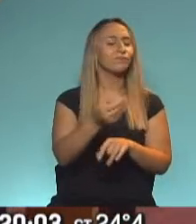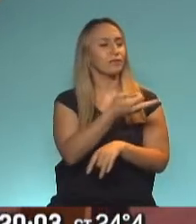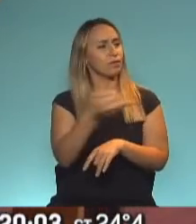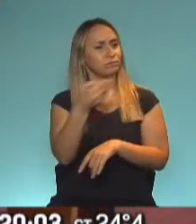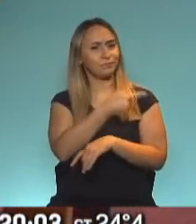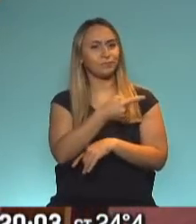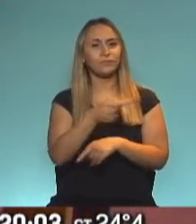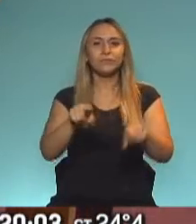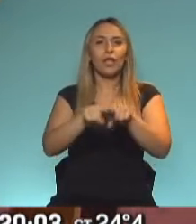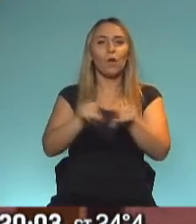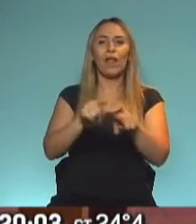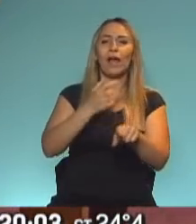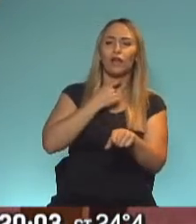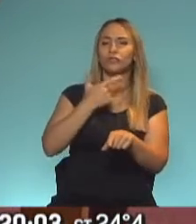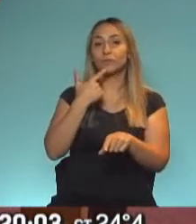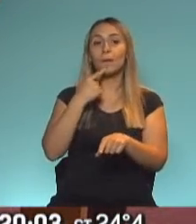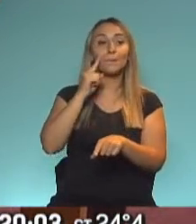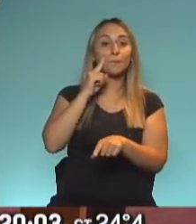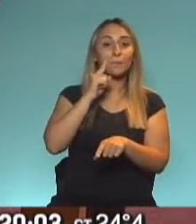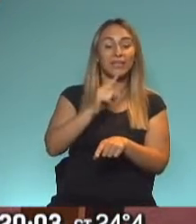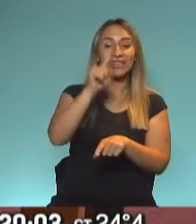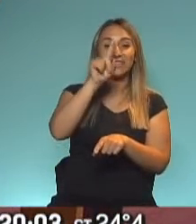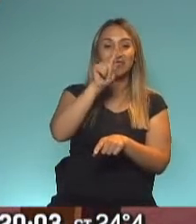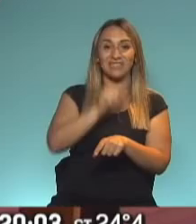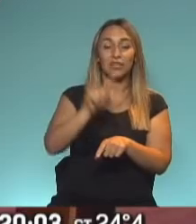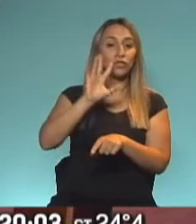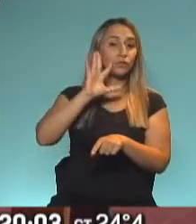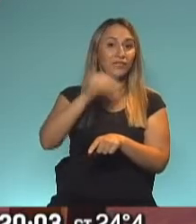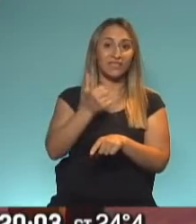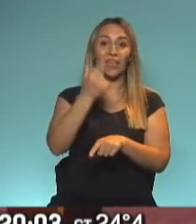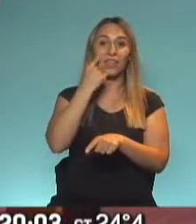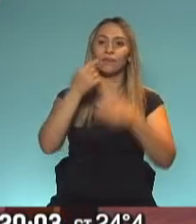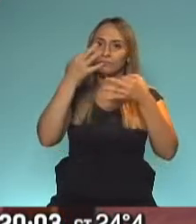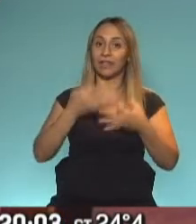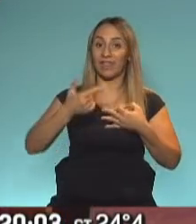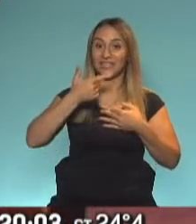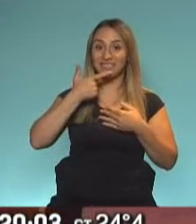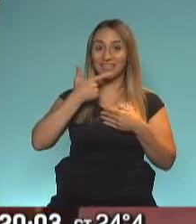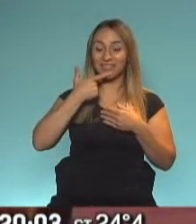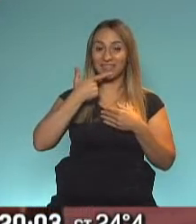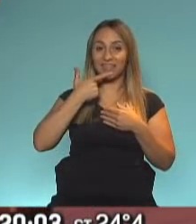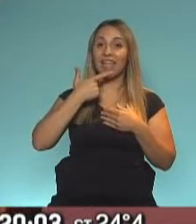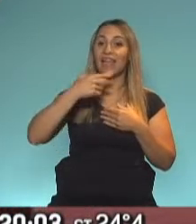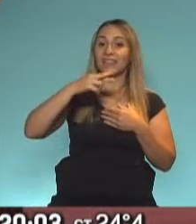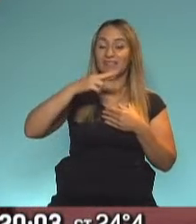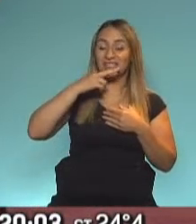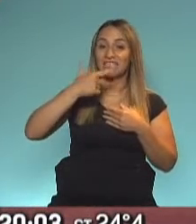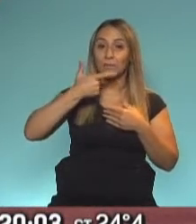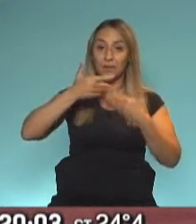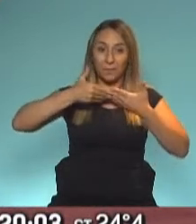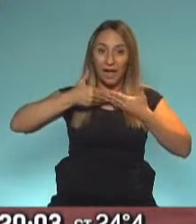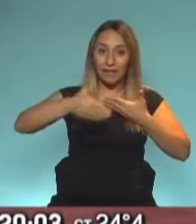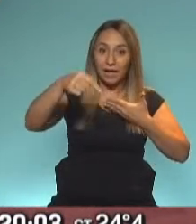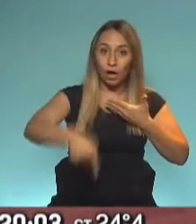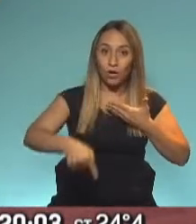en agosto-septiembre. Sí, bueno, quizás antes. 1156 días, exactamente, desde el 17 de septiembre que la ciudad de Buenos Aires no tiene la cantidad de contagios que hay